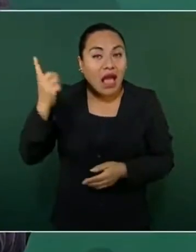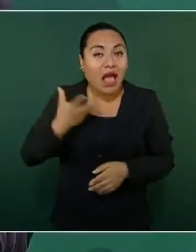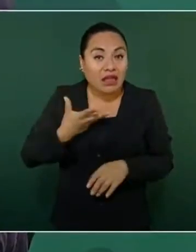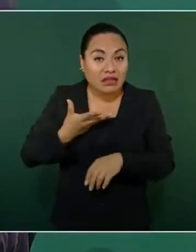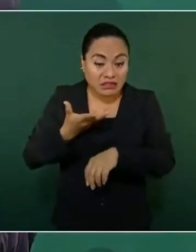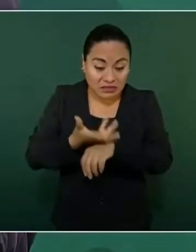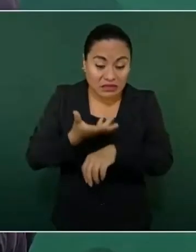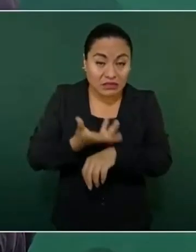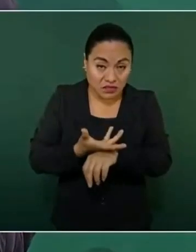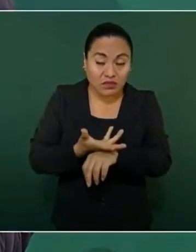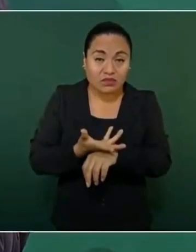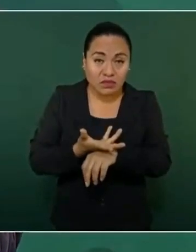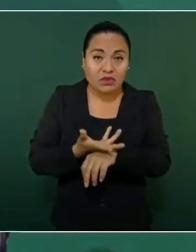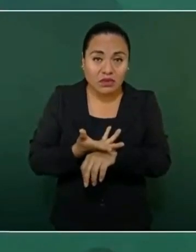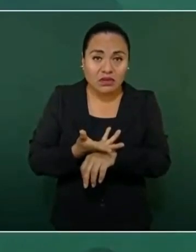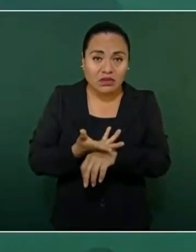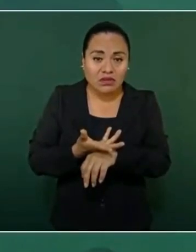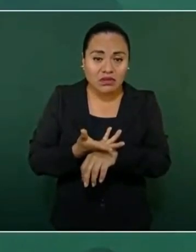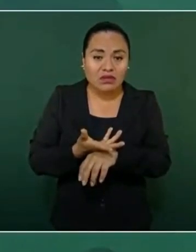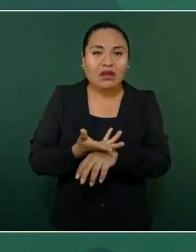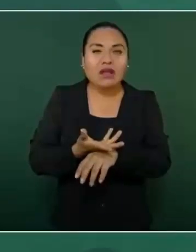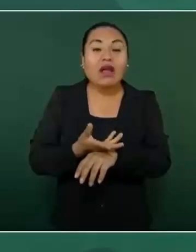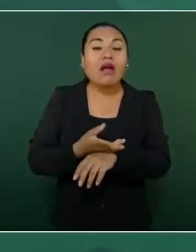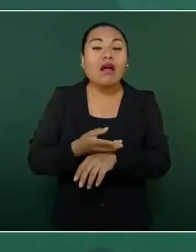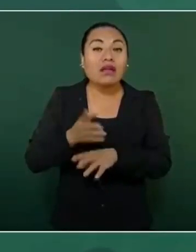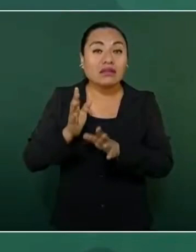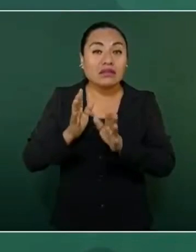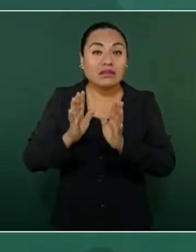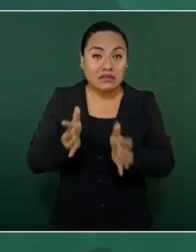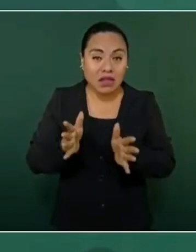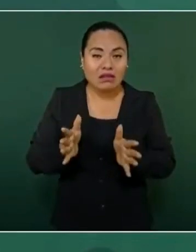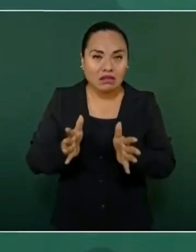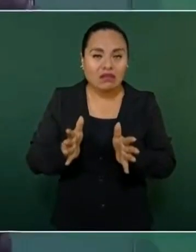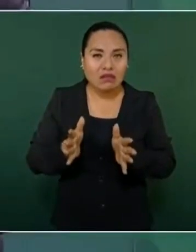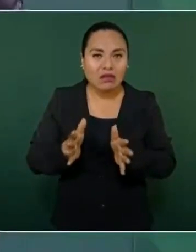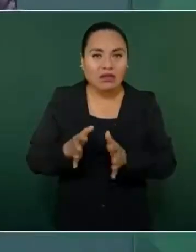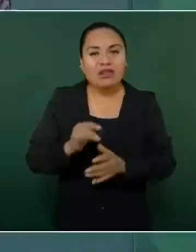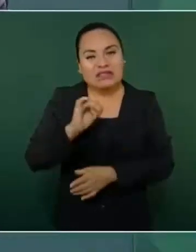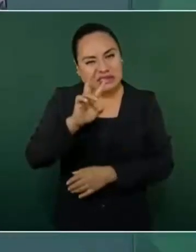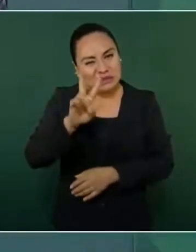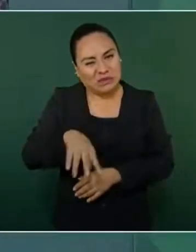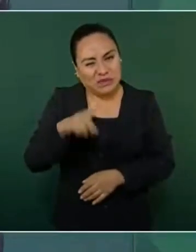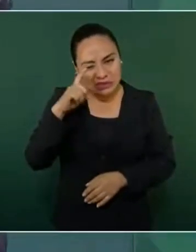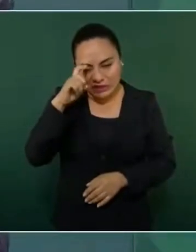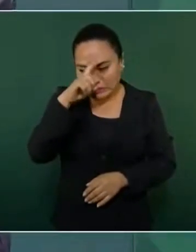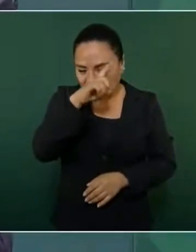Estados Unidos ya abrió la posibilidad, nos costó trabajo que